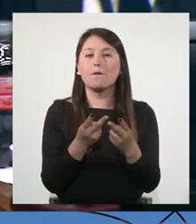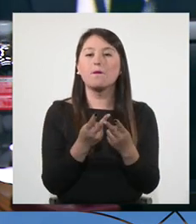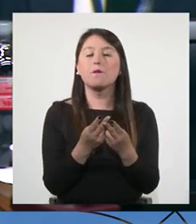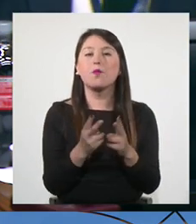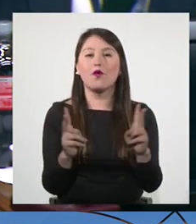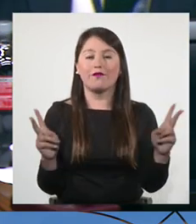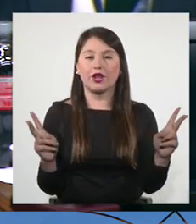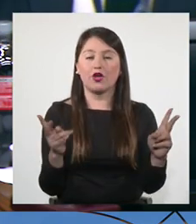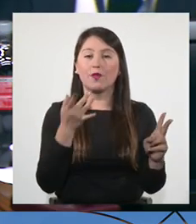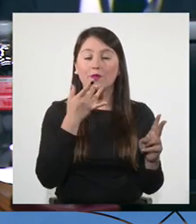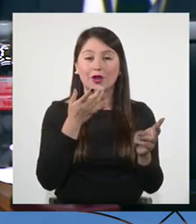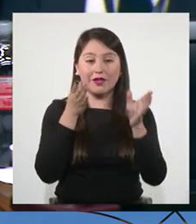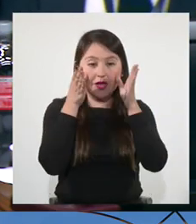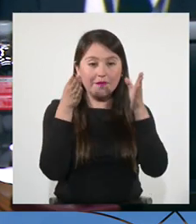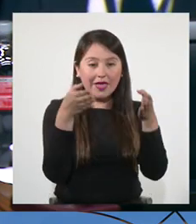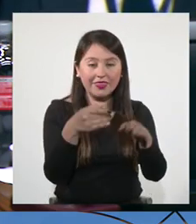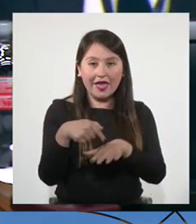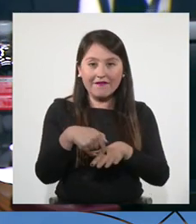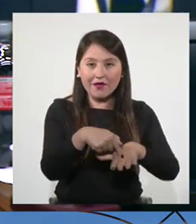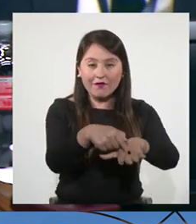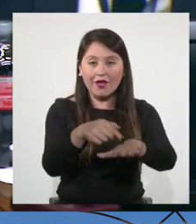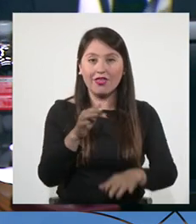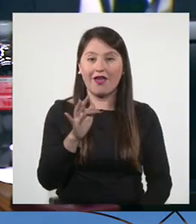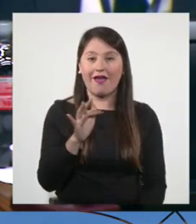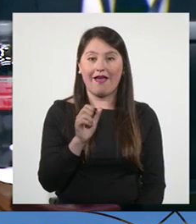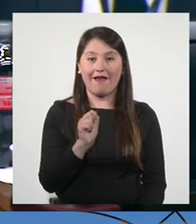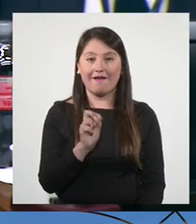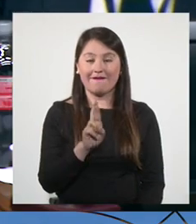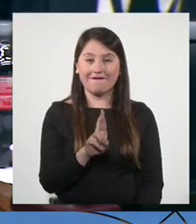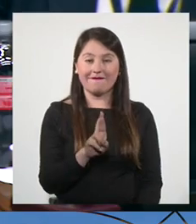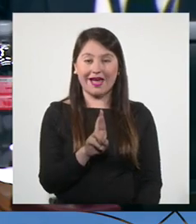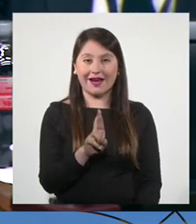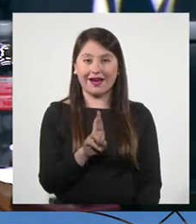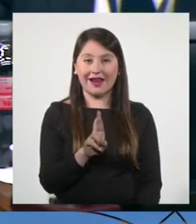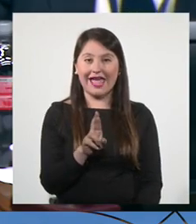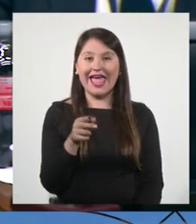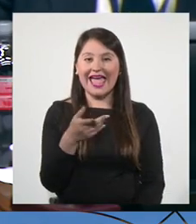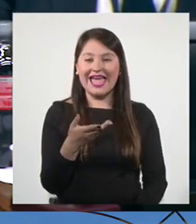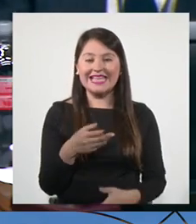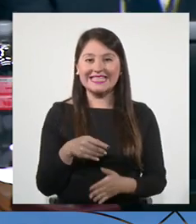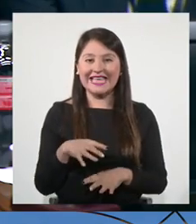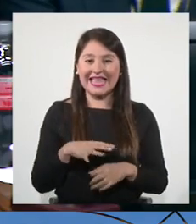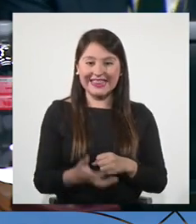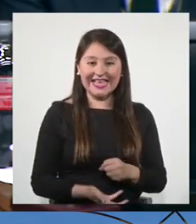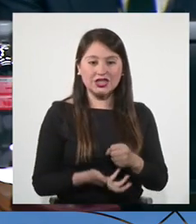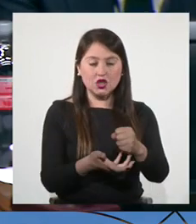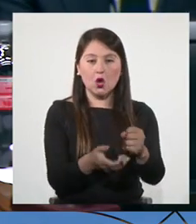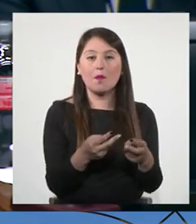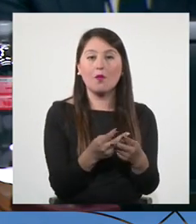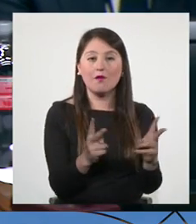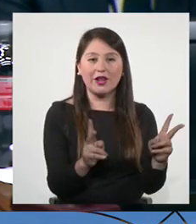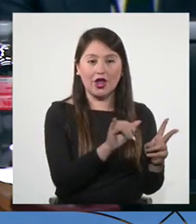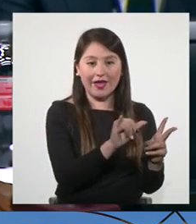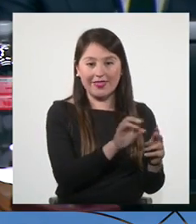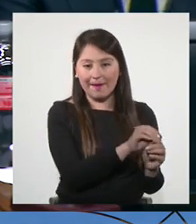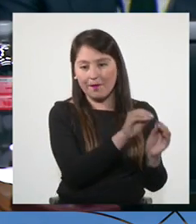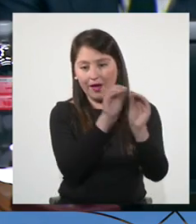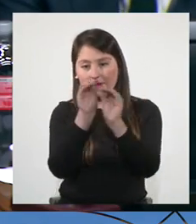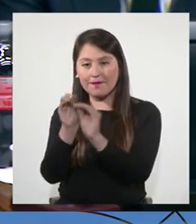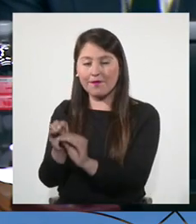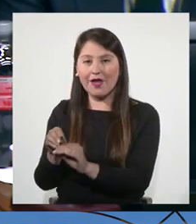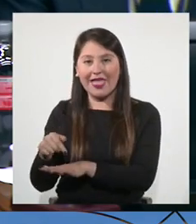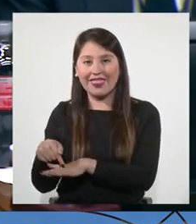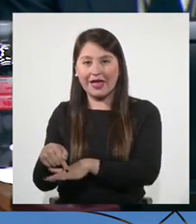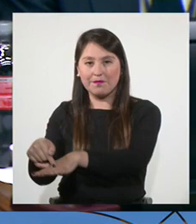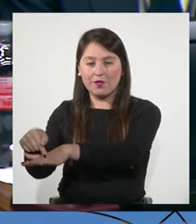acá en transporte, la verdad que el FAR está en el Tesoro Público y desde ahí se hace la transferencia a transporte. Por lo tanto, cuando